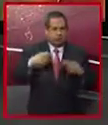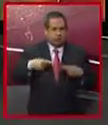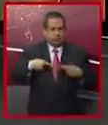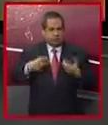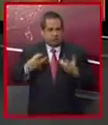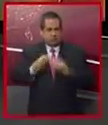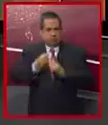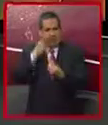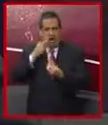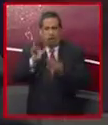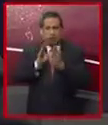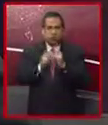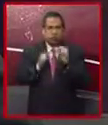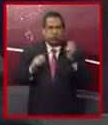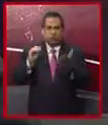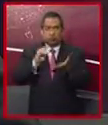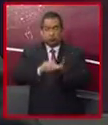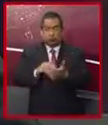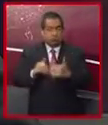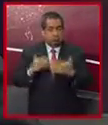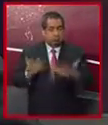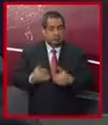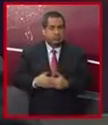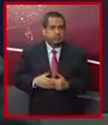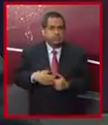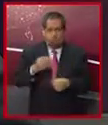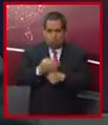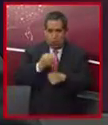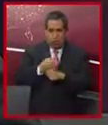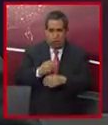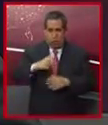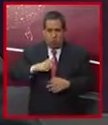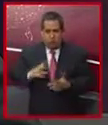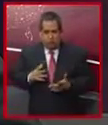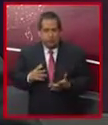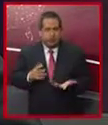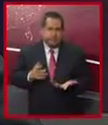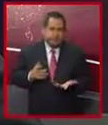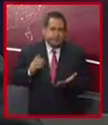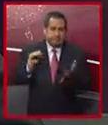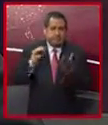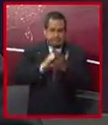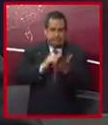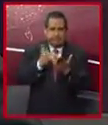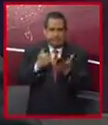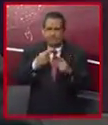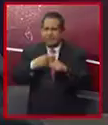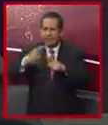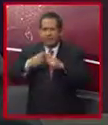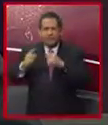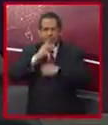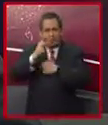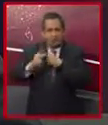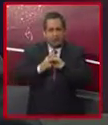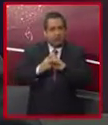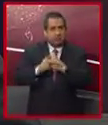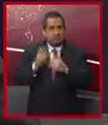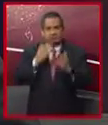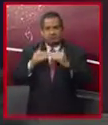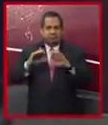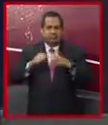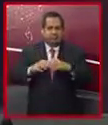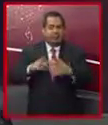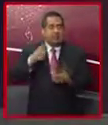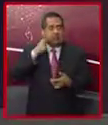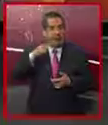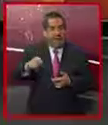estos estén en la Constitución, que por supuesto en este momento no están en un segundo término, y muchos países del primer mundo y muchos países de